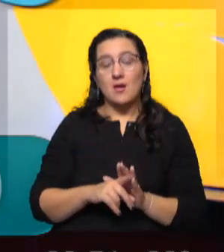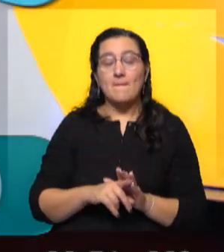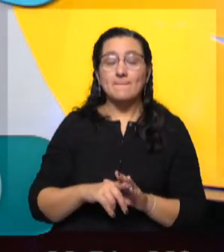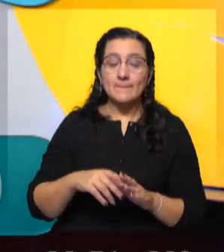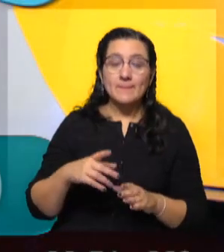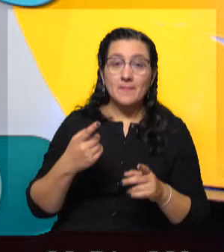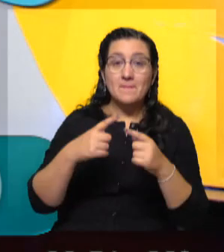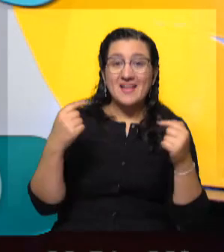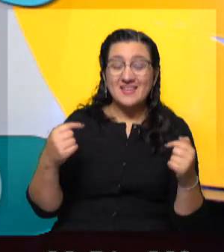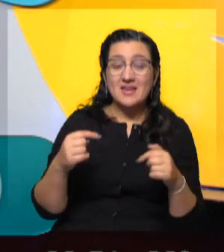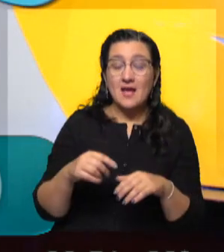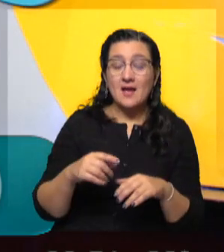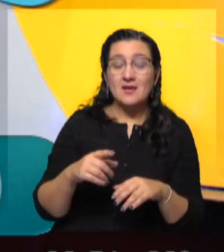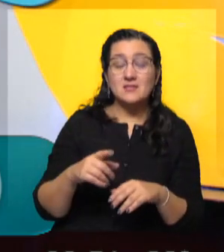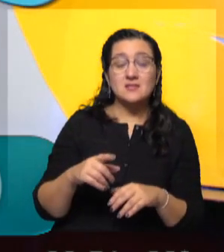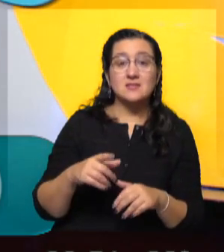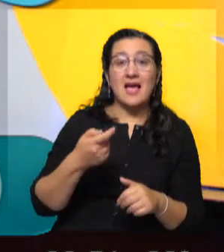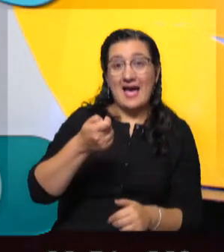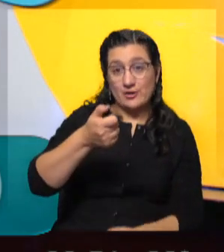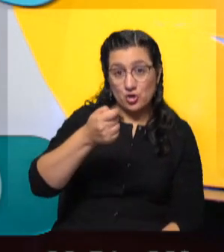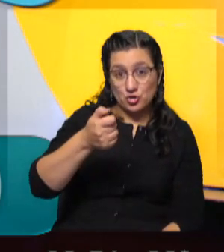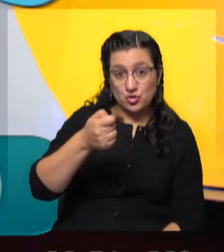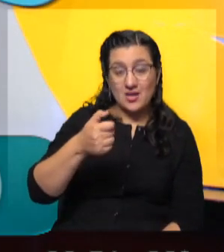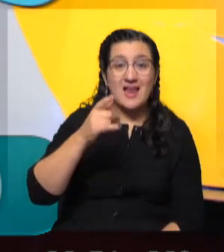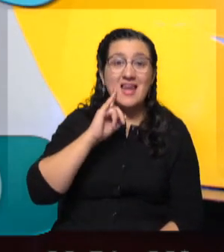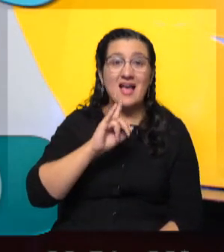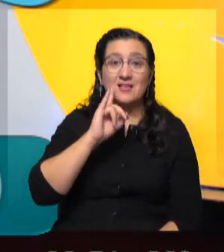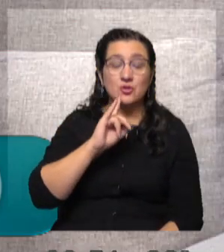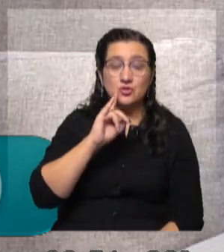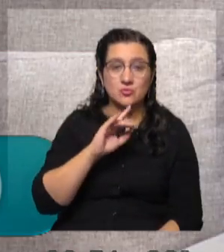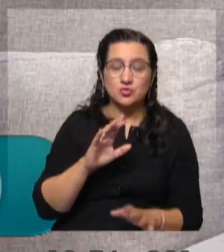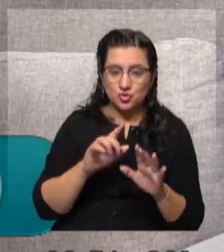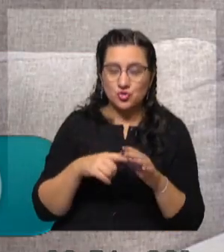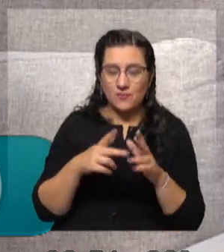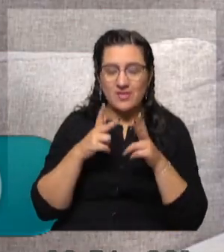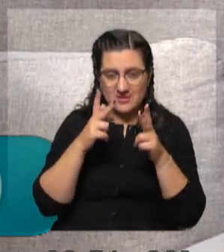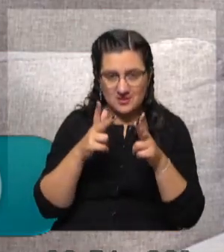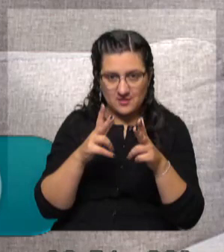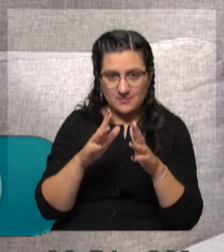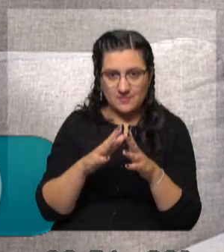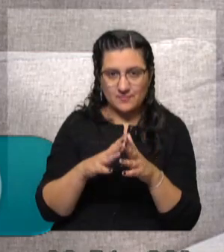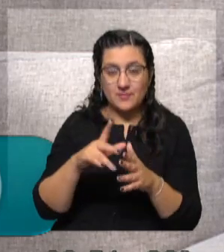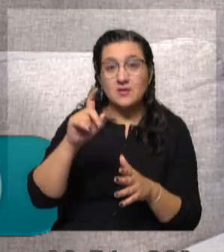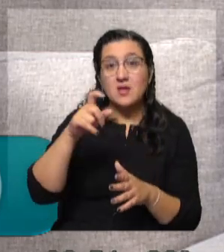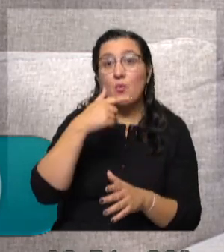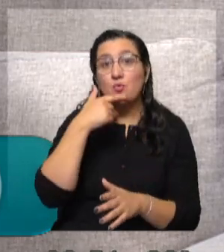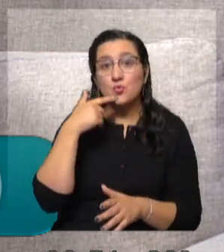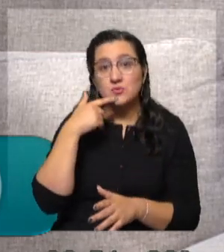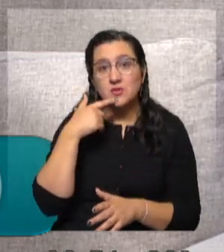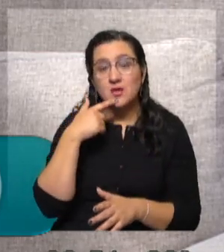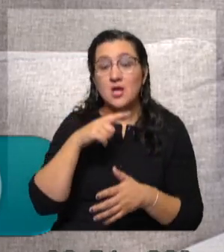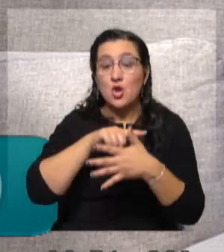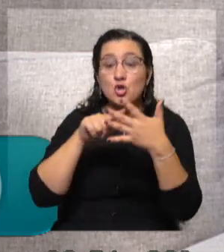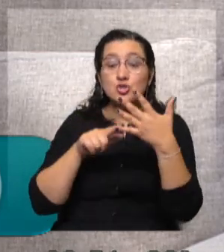celulosa y soja digamos en el top tres digamos arroz y lacteos los cuatro ques que diga creo que lo hablamos la última vez agua dulce bien los